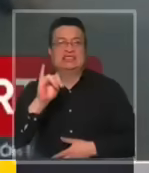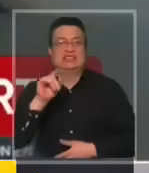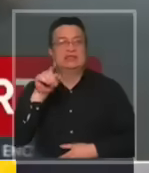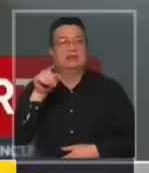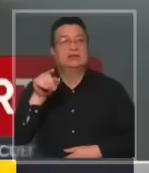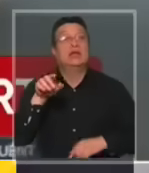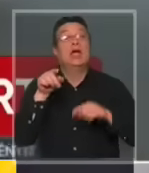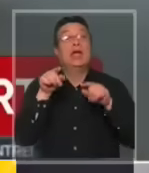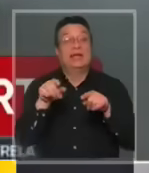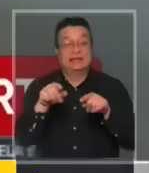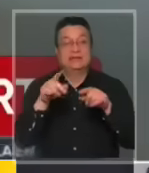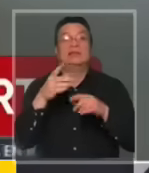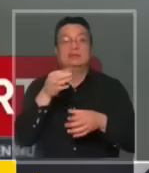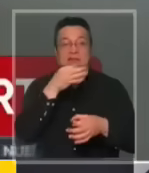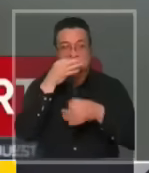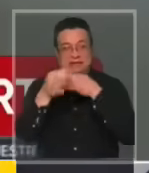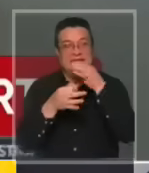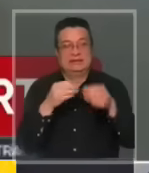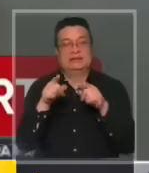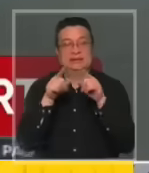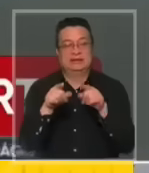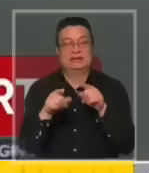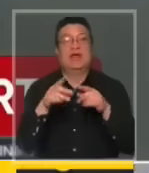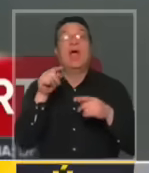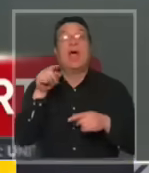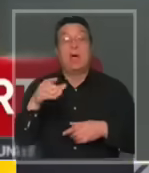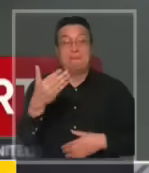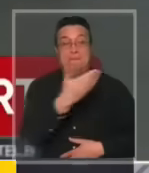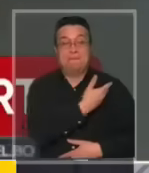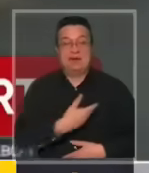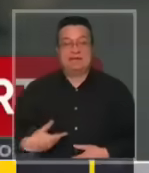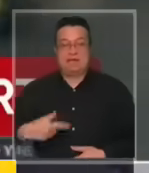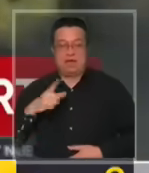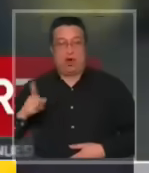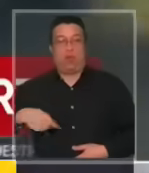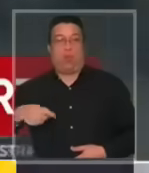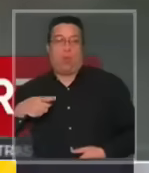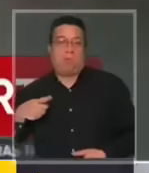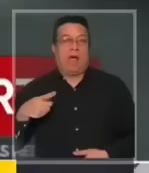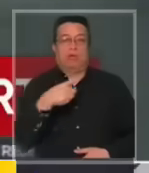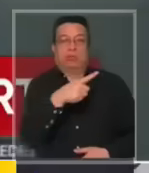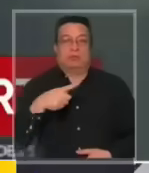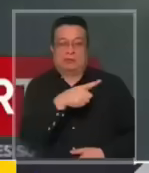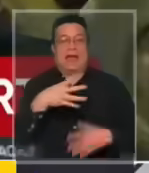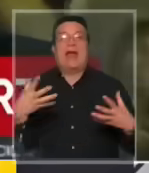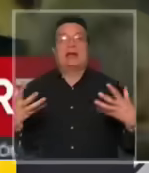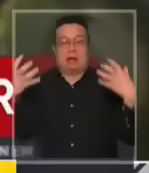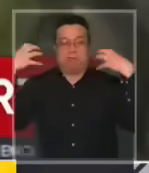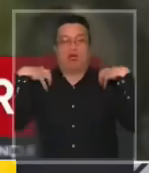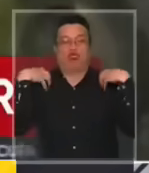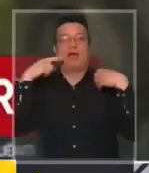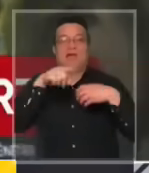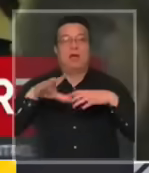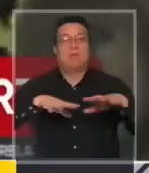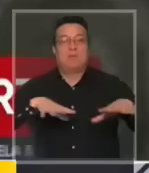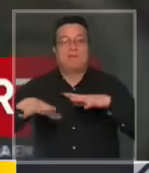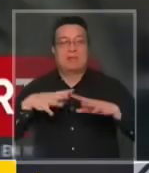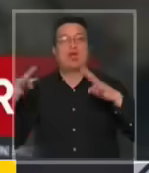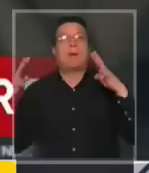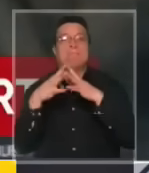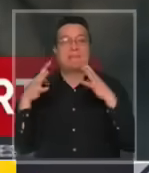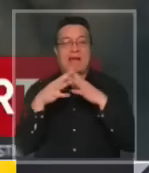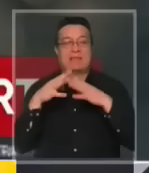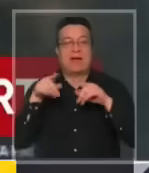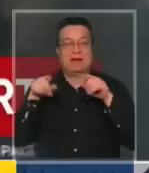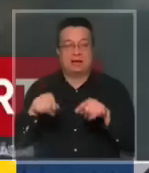Y esto es lo que él ha mencionado, ¿no? Ha apuntado al presidente, en todo caso, de que él había sido el responsable del movimiento militar que se ha producido